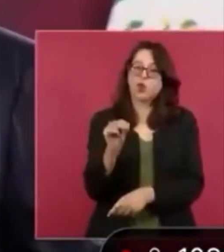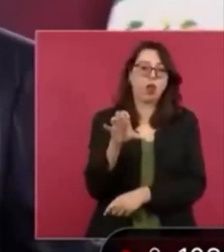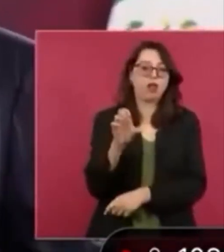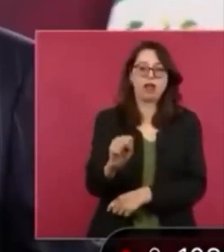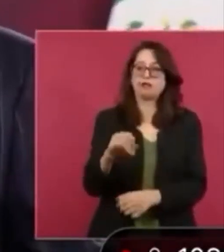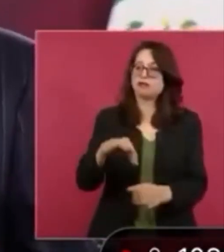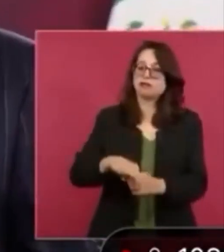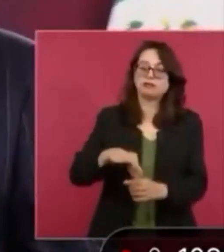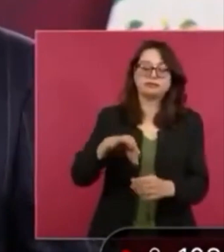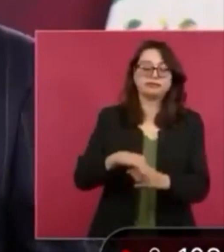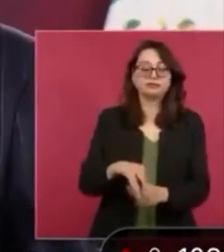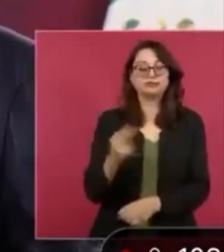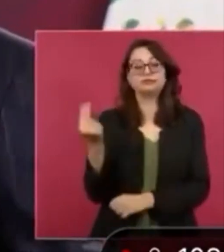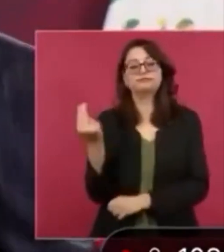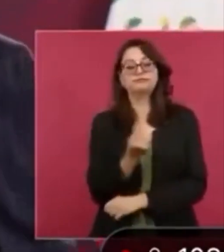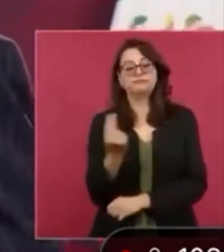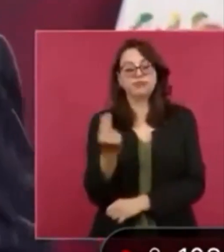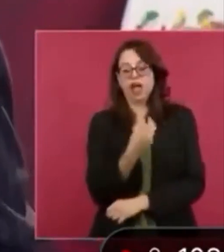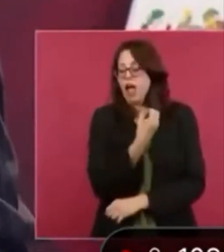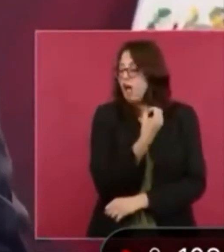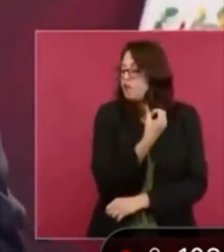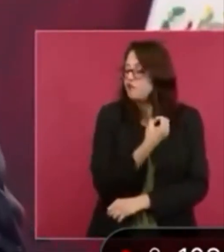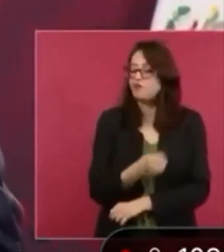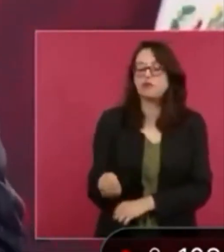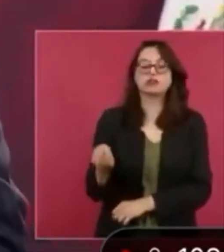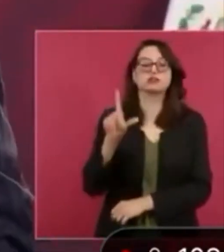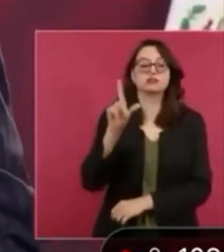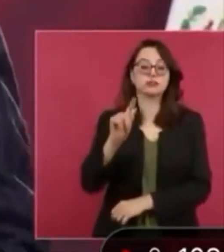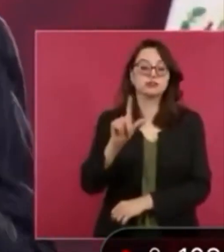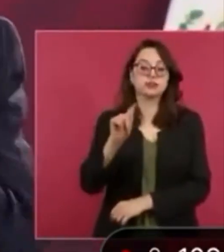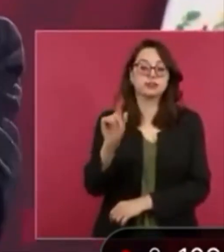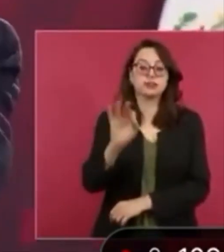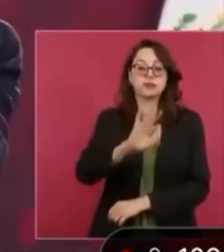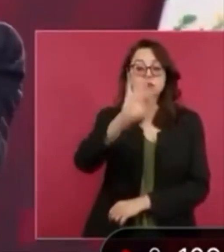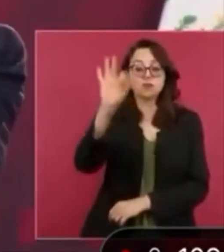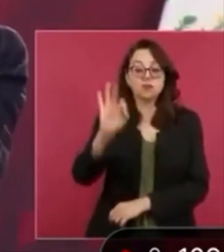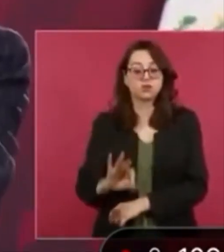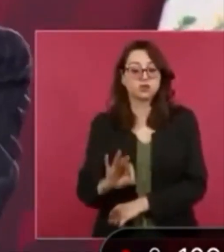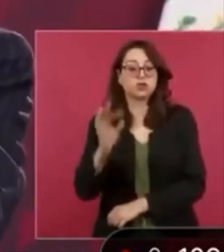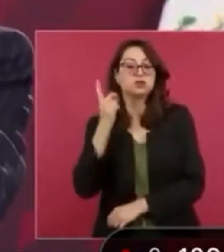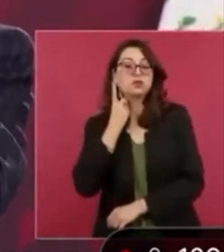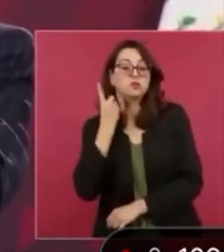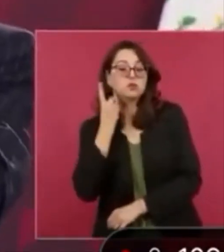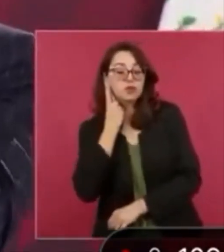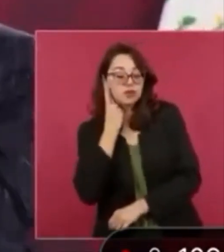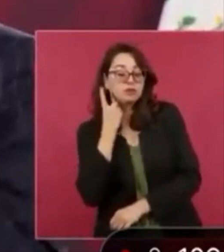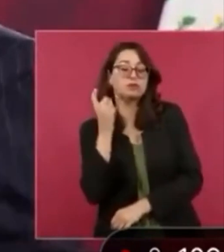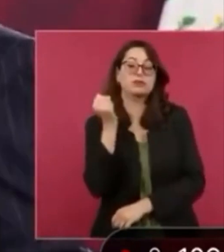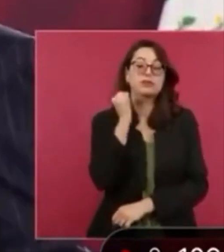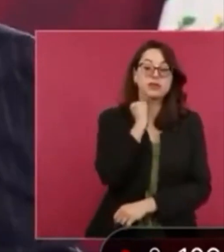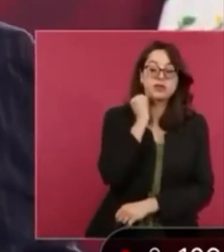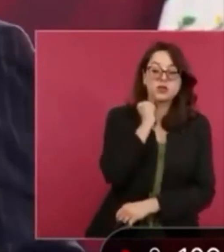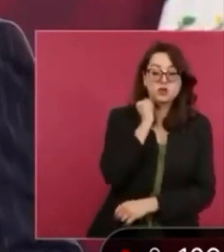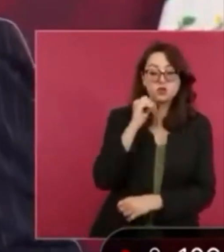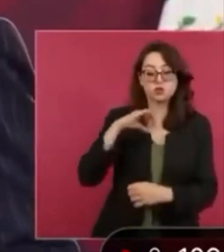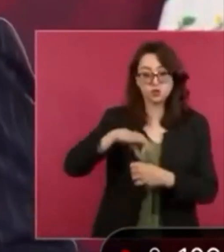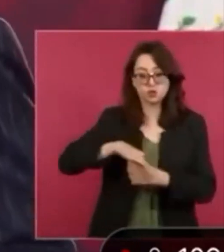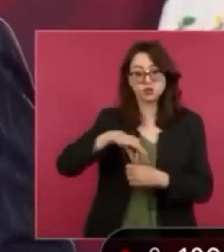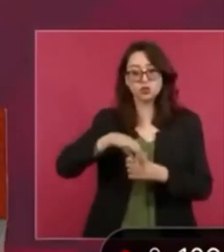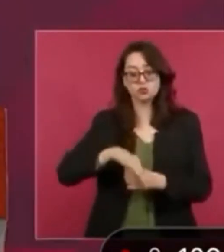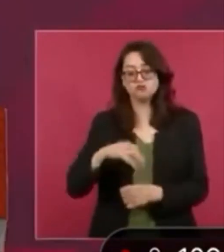partes de los legisladores tanto en la cámara de diputados como la cámara de